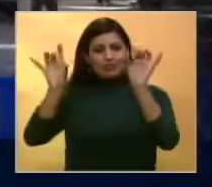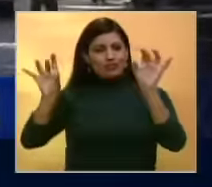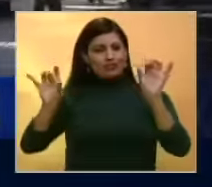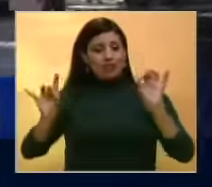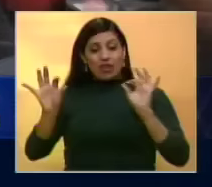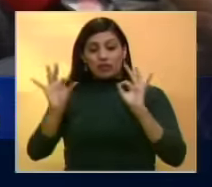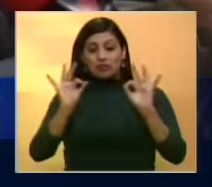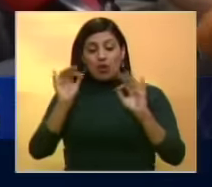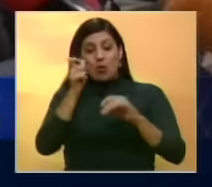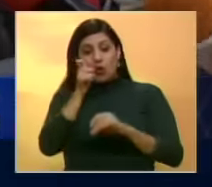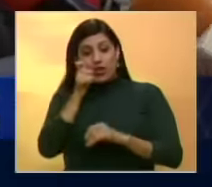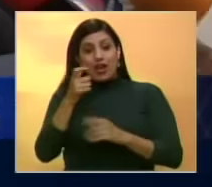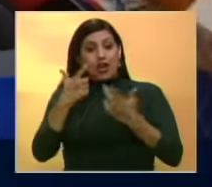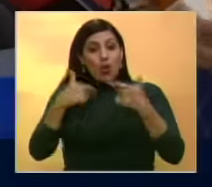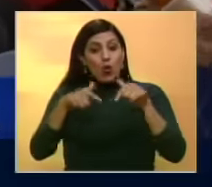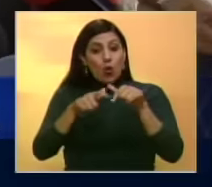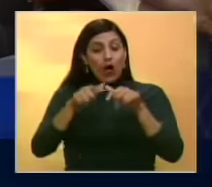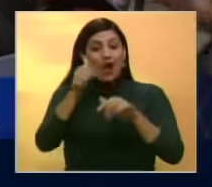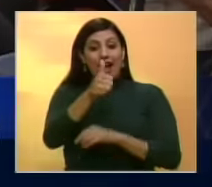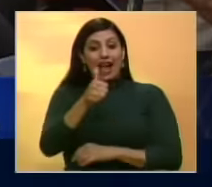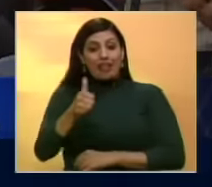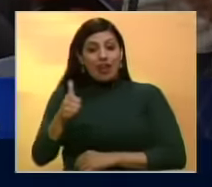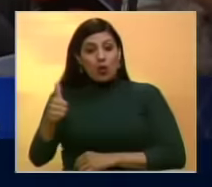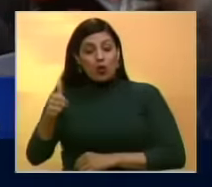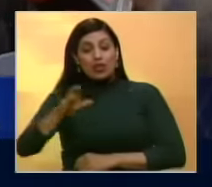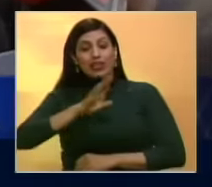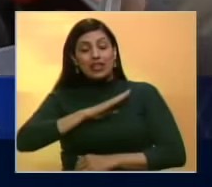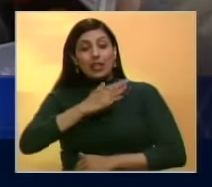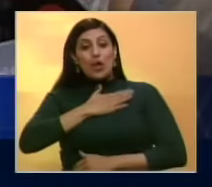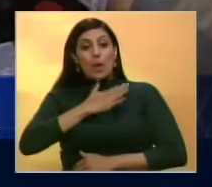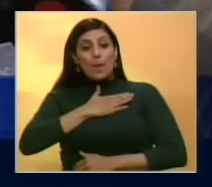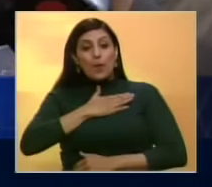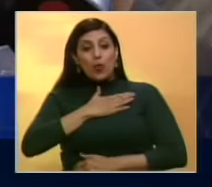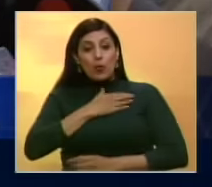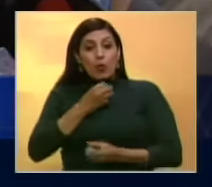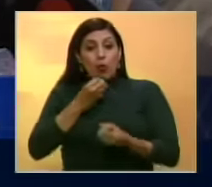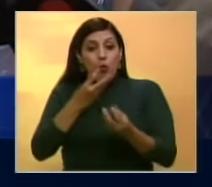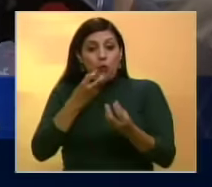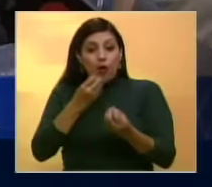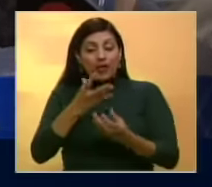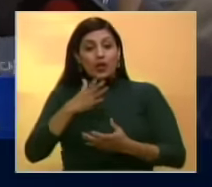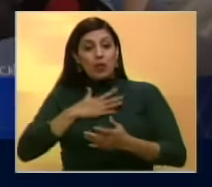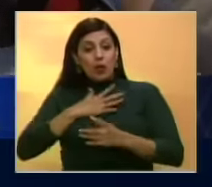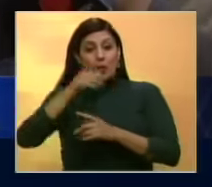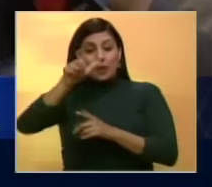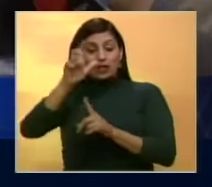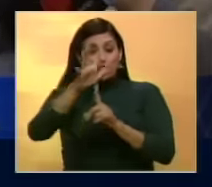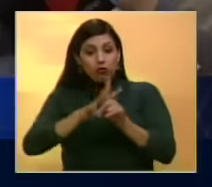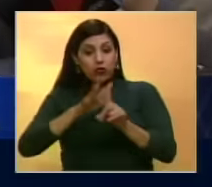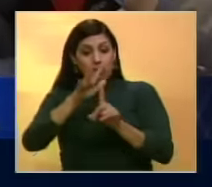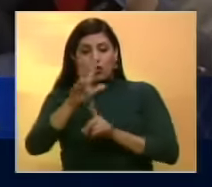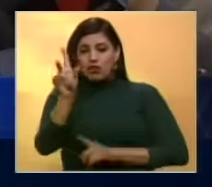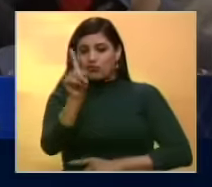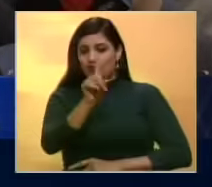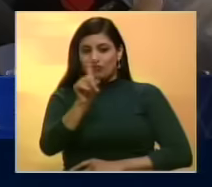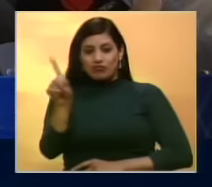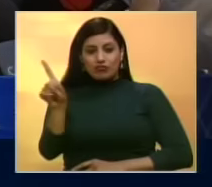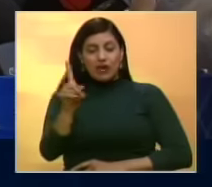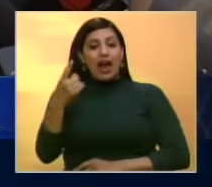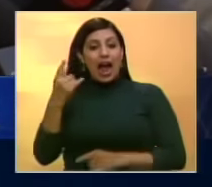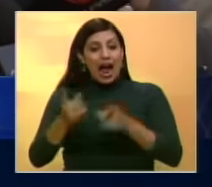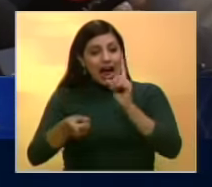protocolar un espacio para que cada cual traiga sus propios hinchas sus propios fans a veces las